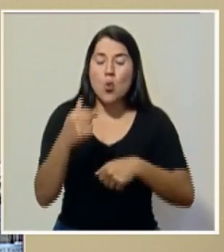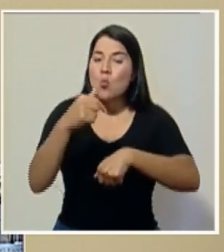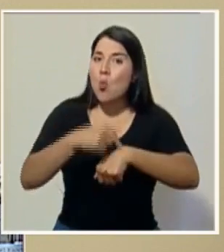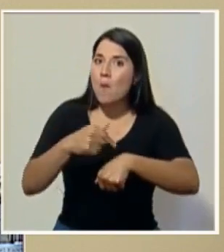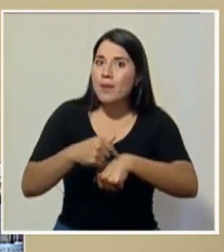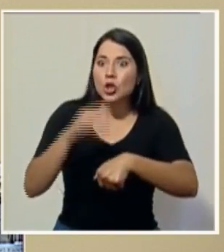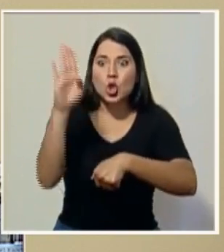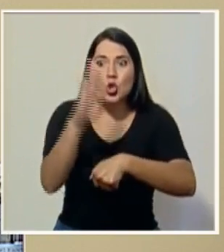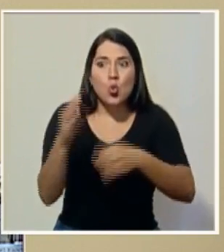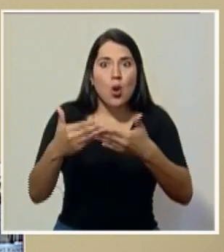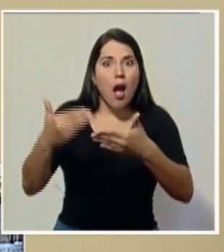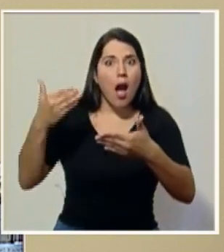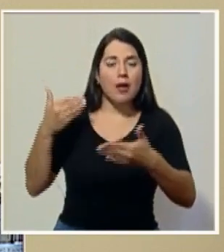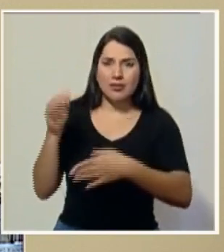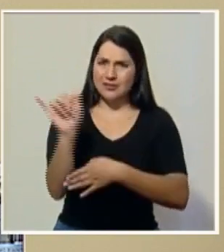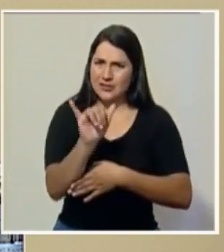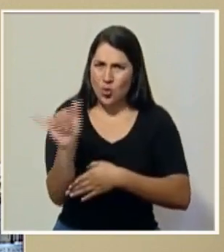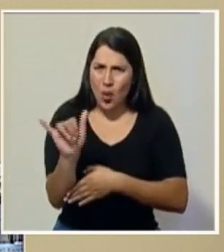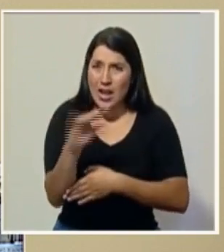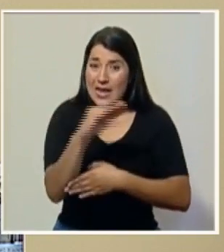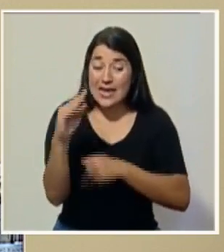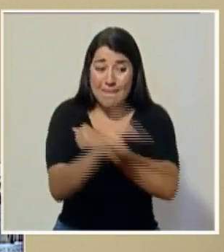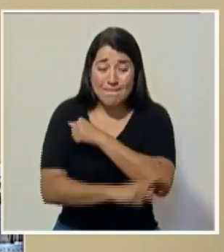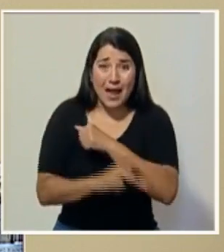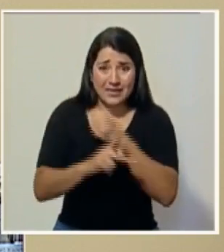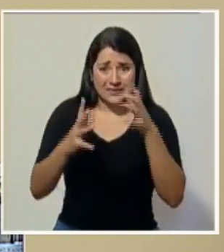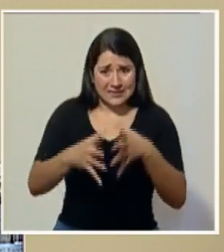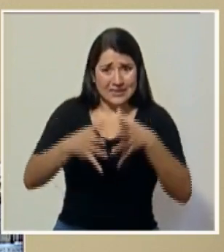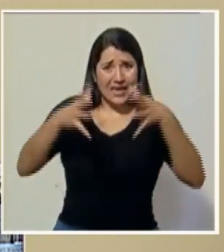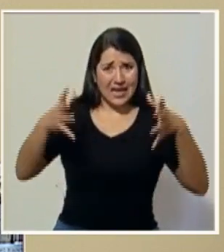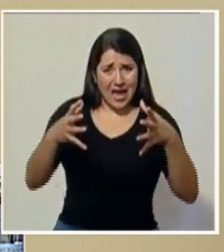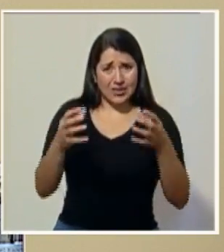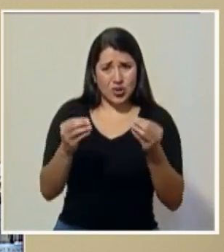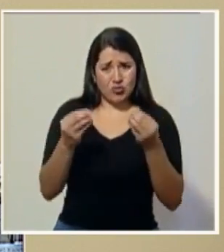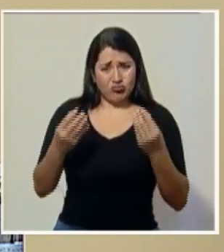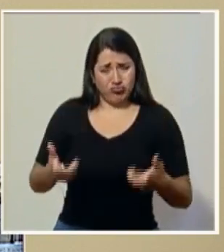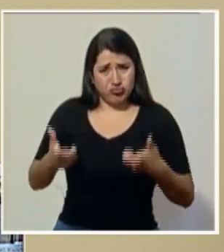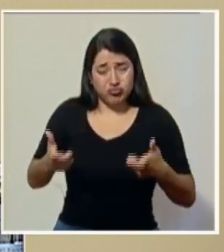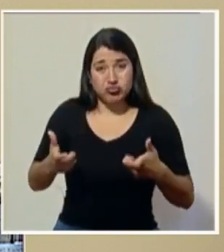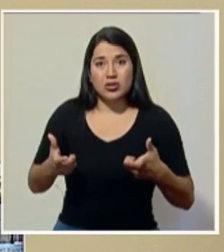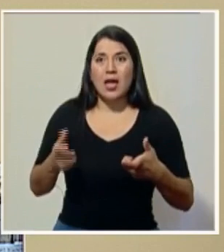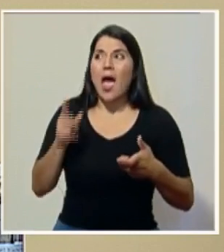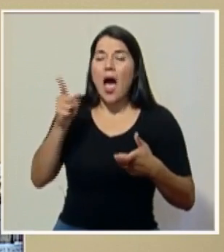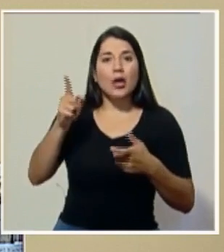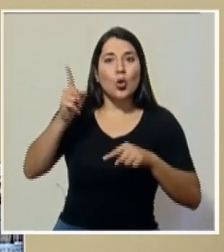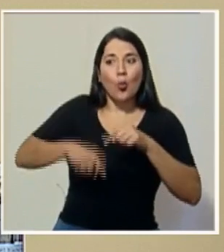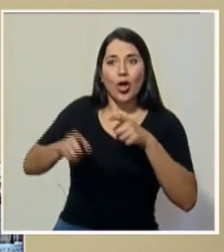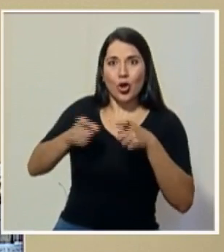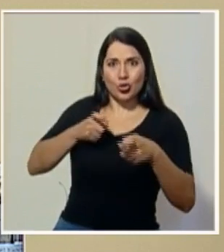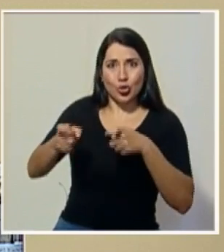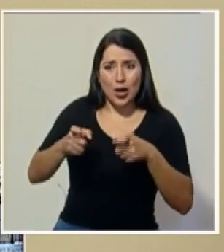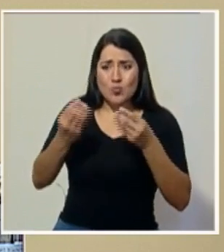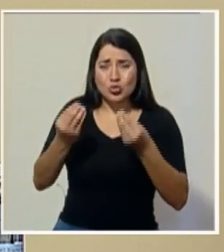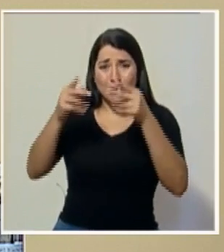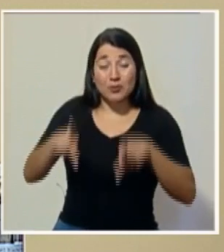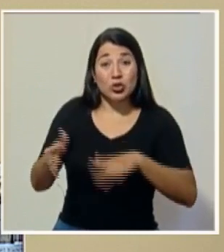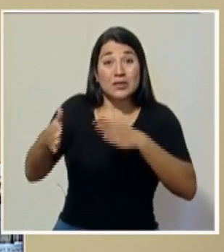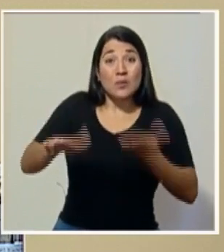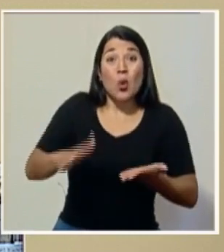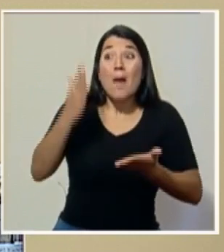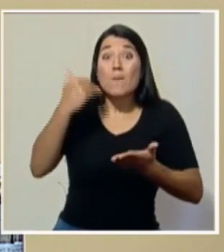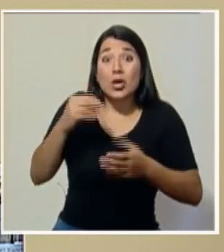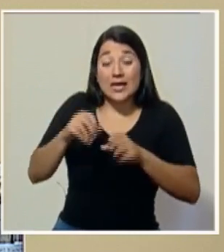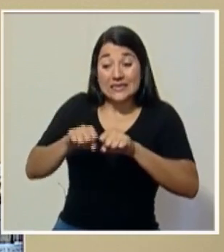histórico donde muchos países, potencias mundiales, han visto colapsados sus servicios. La gente se muere porque no puede ingresar a la unidad de cuidados